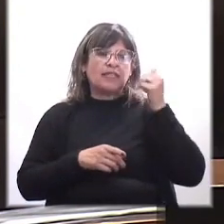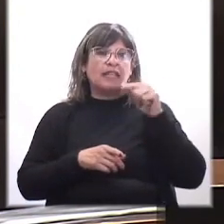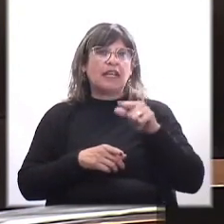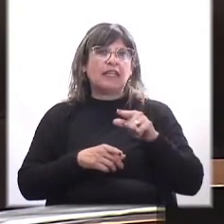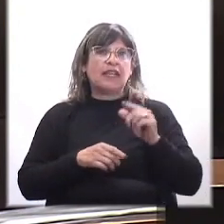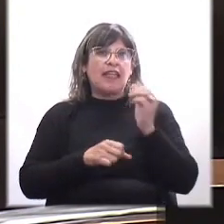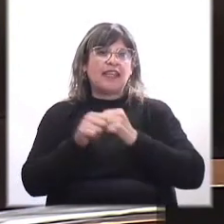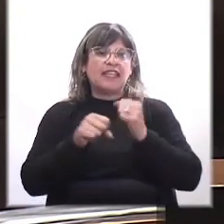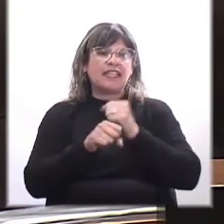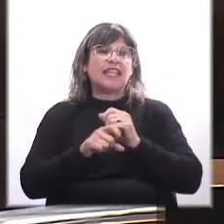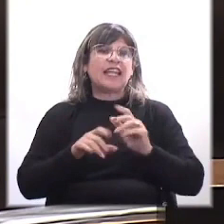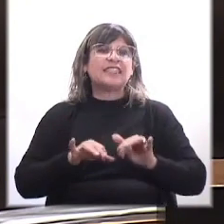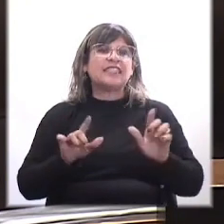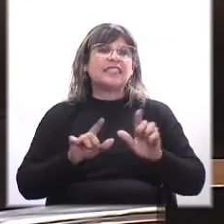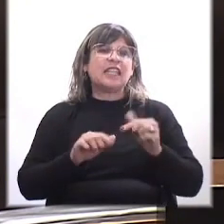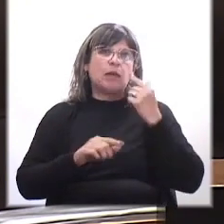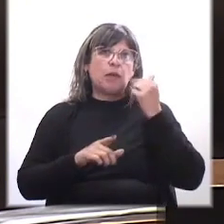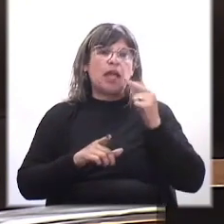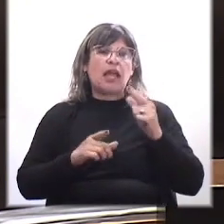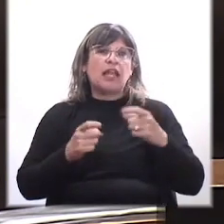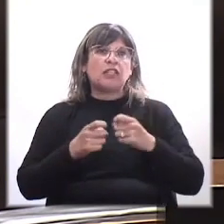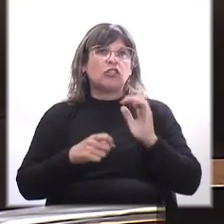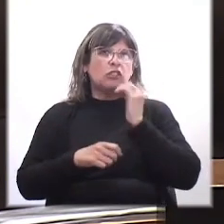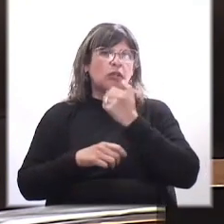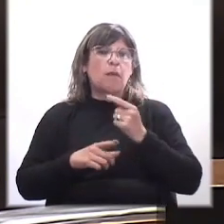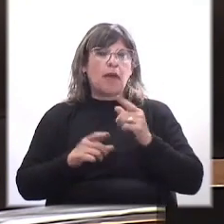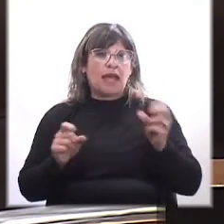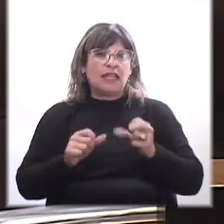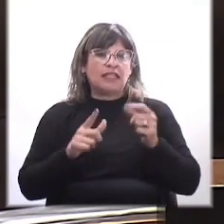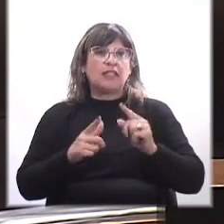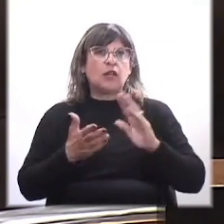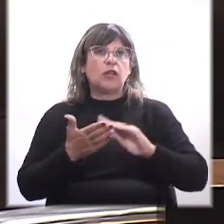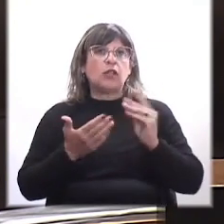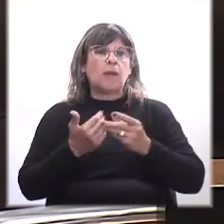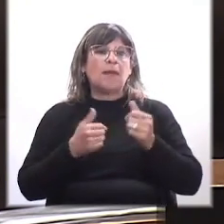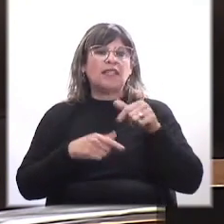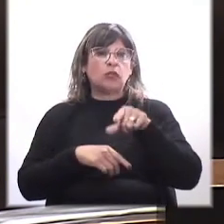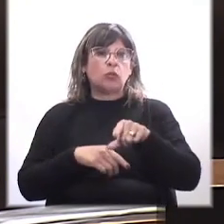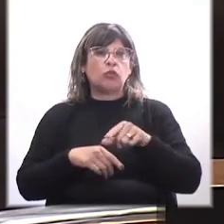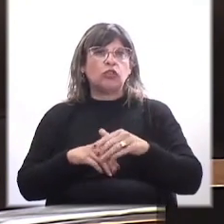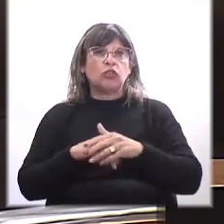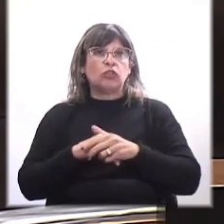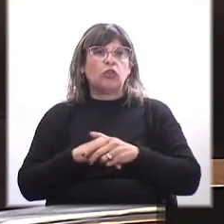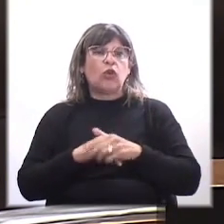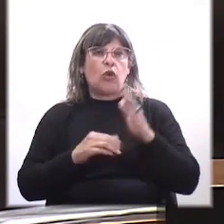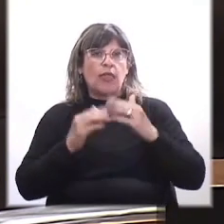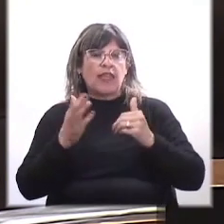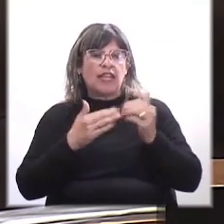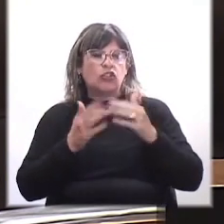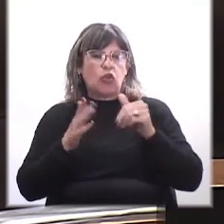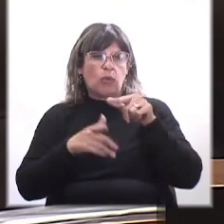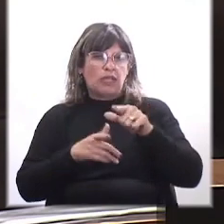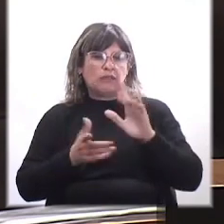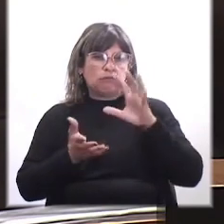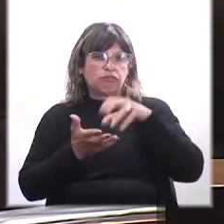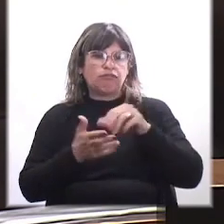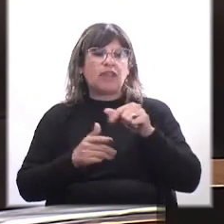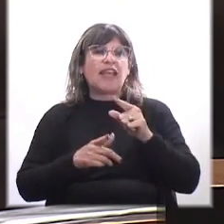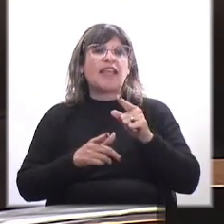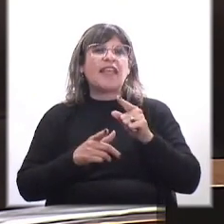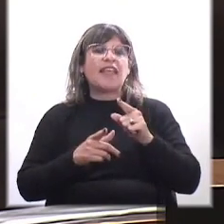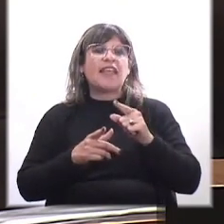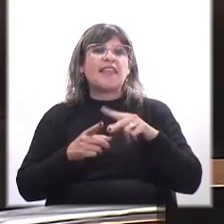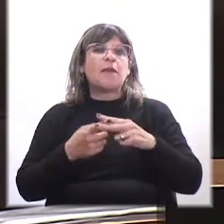Sistemas Sociedad Anónima para la elaboración de un proyecto ejecutivo de las obras civiles y